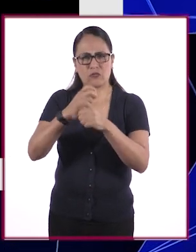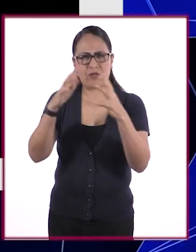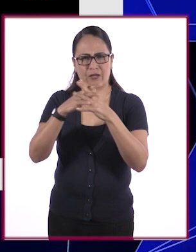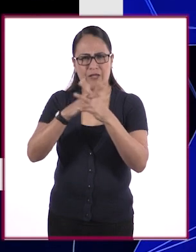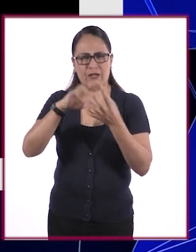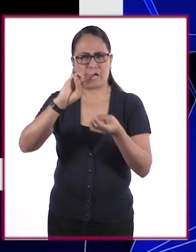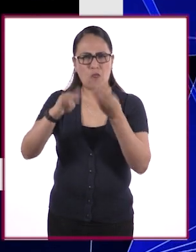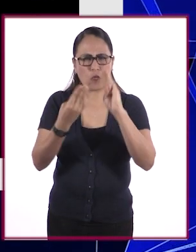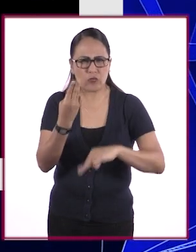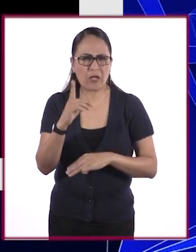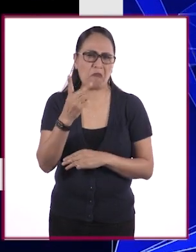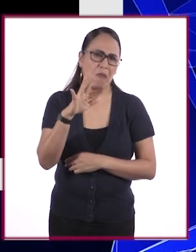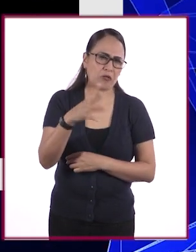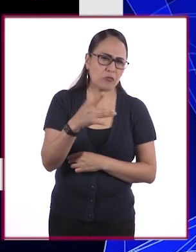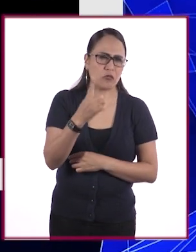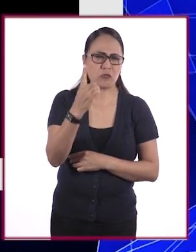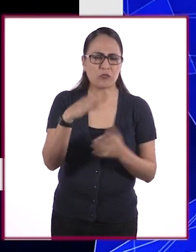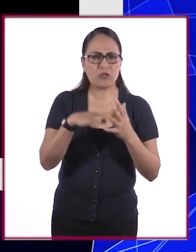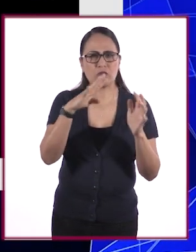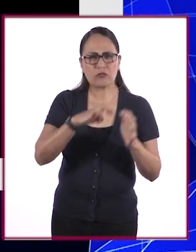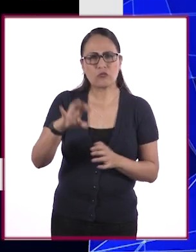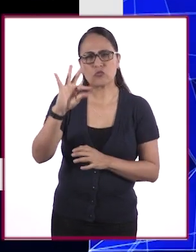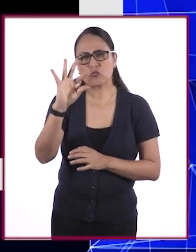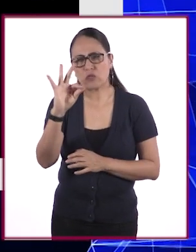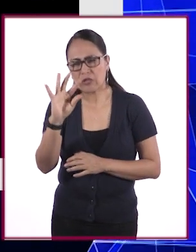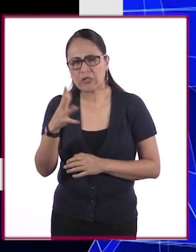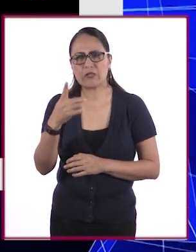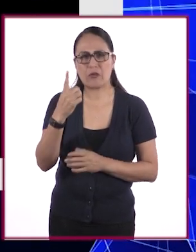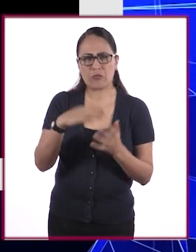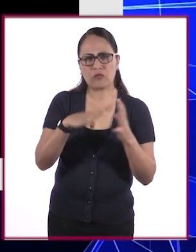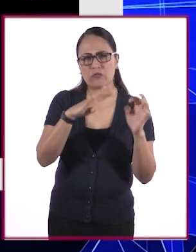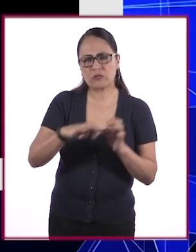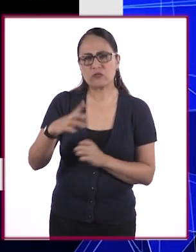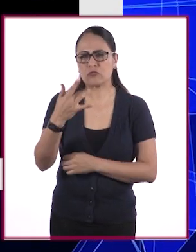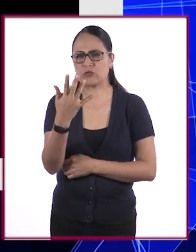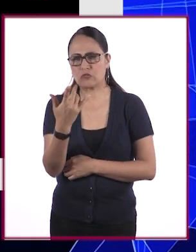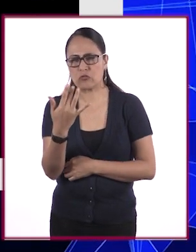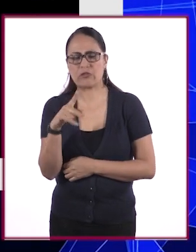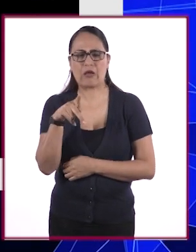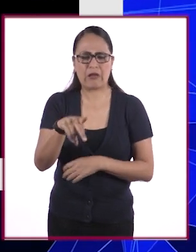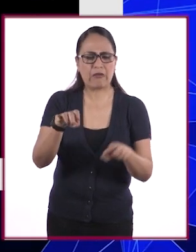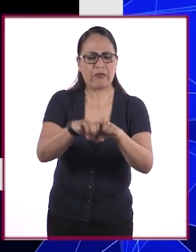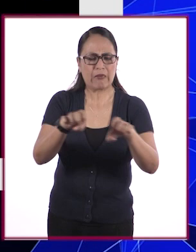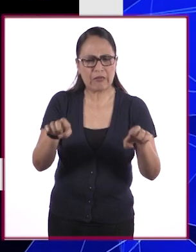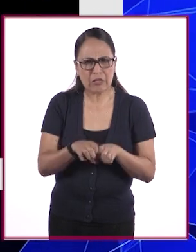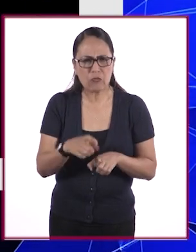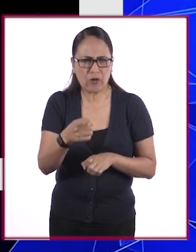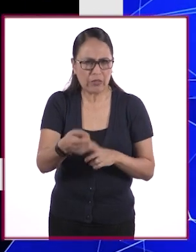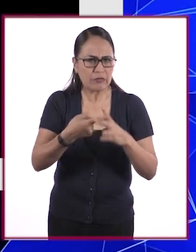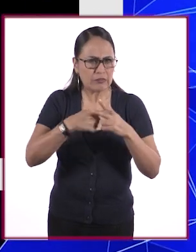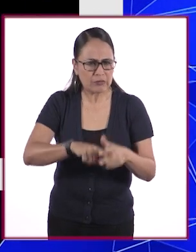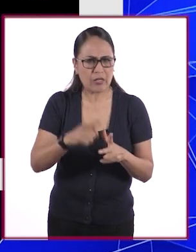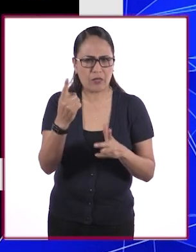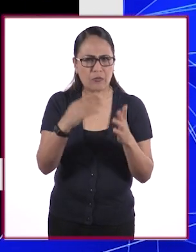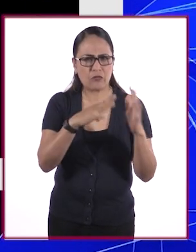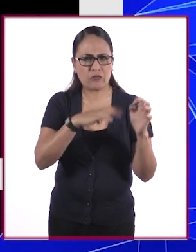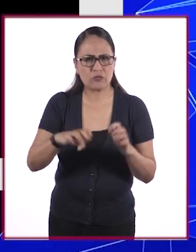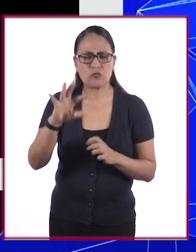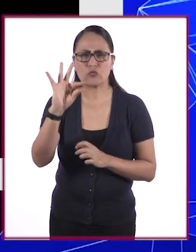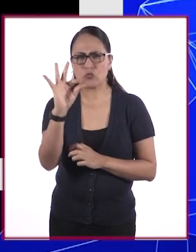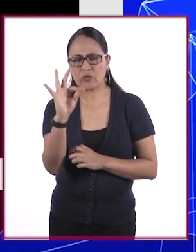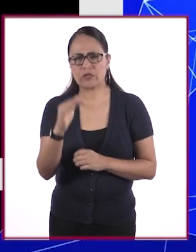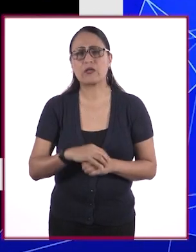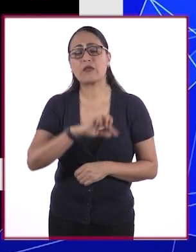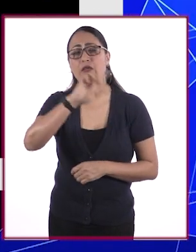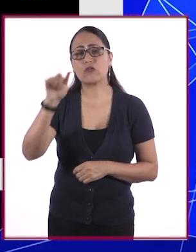Mundial, entre 1940 y 1950. Los primeros prototipos son de los 40, las